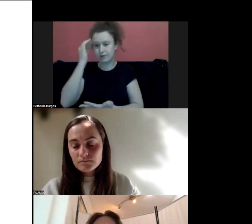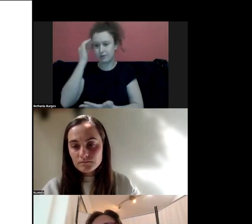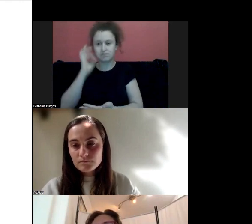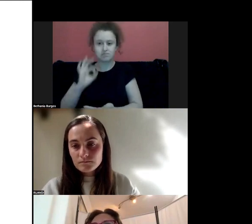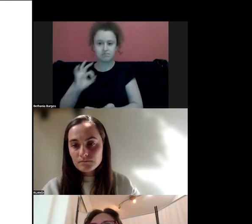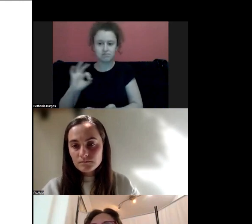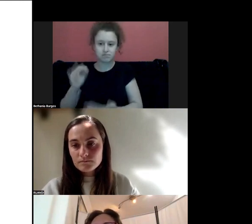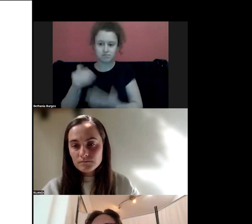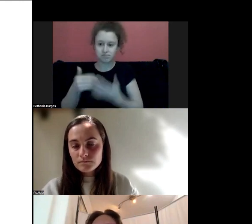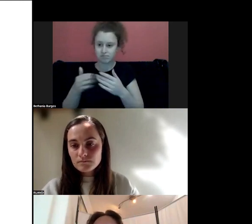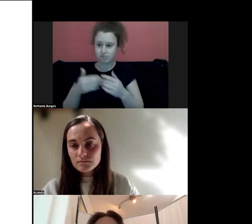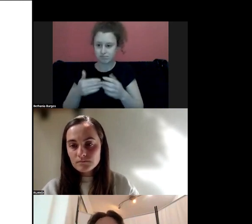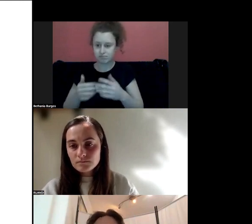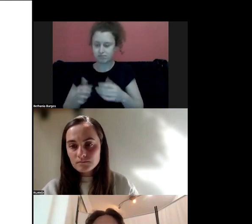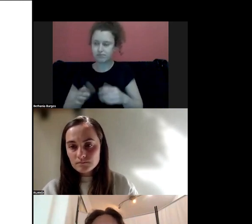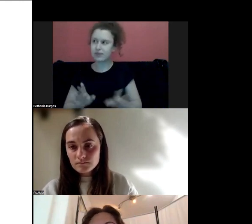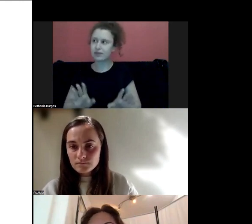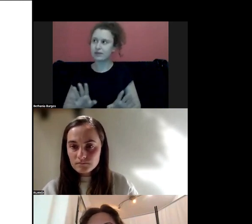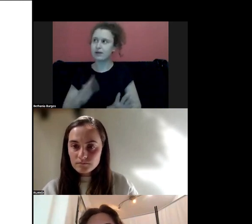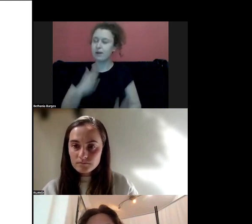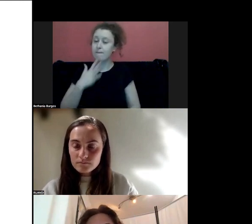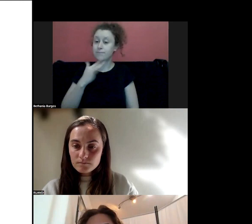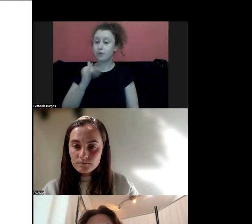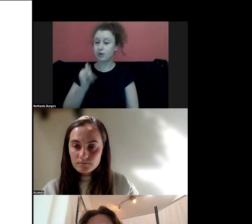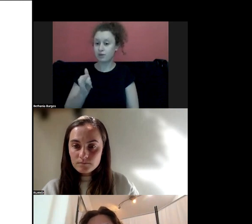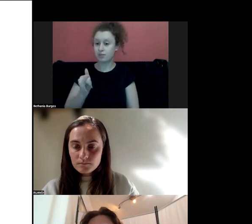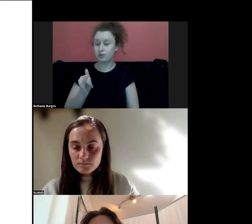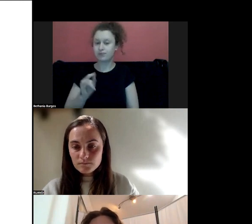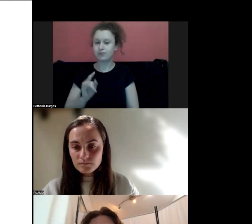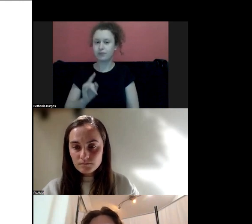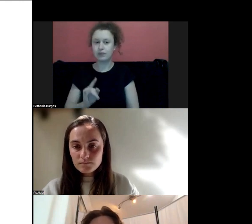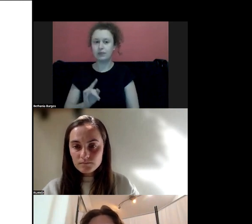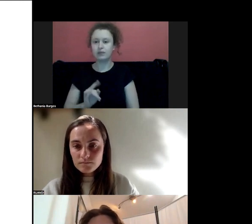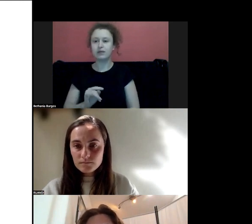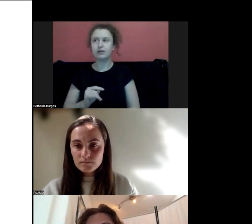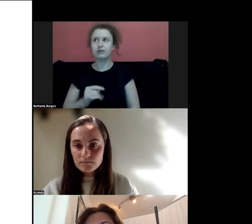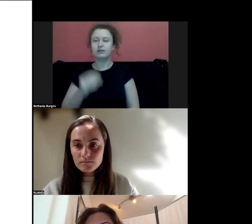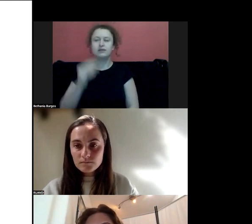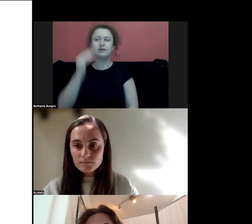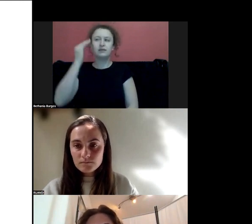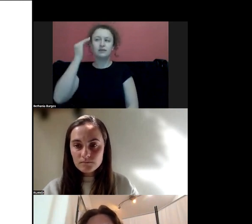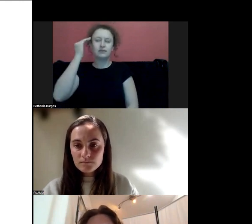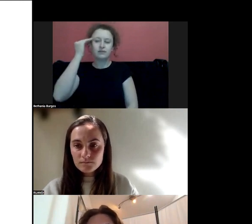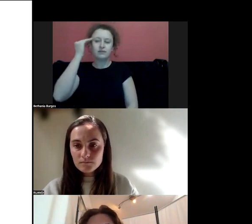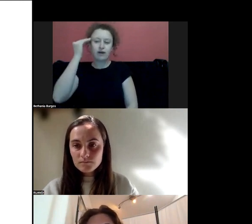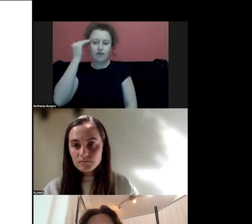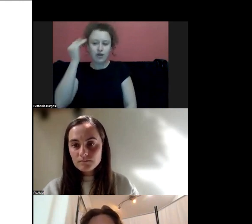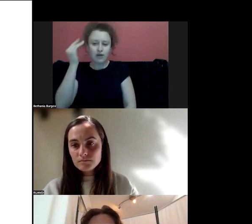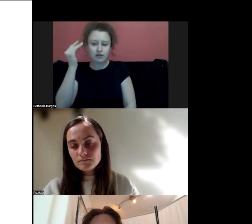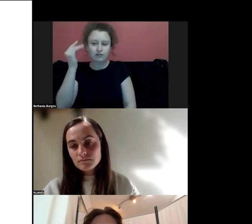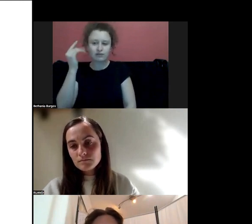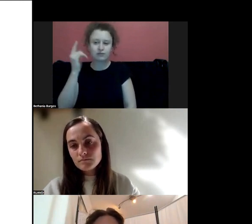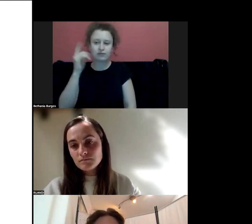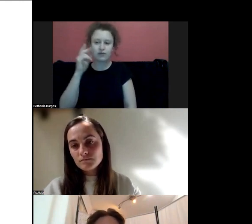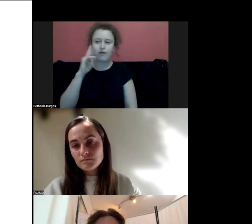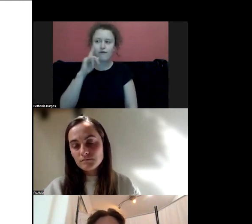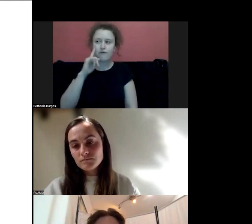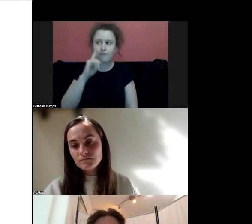familia, puesto que van a recibir, van a recibir porque muchas veces, por